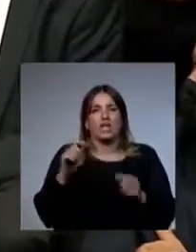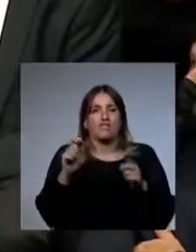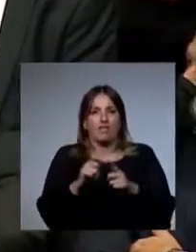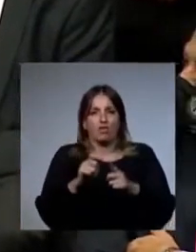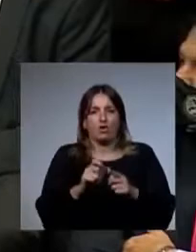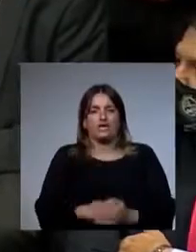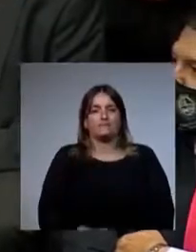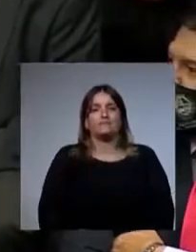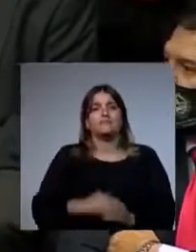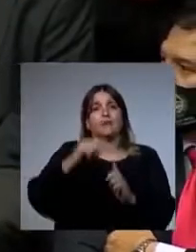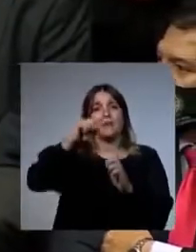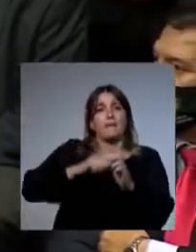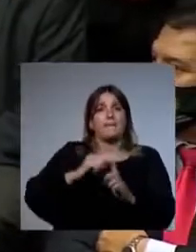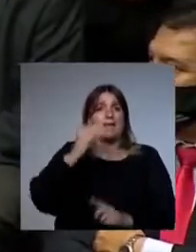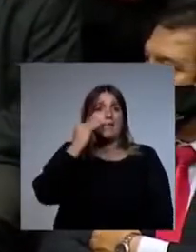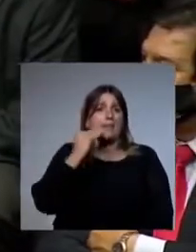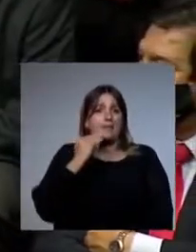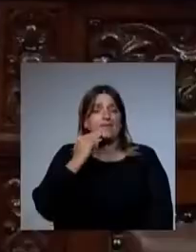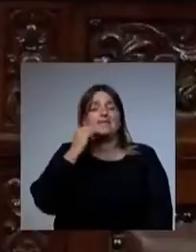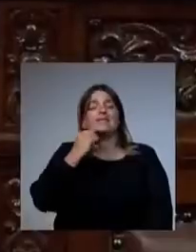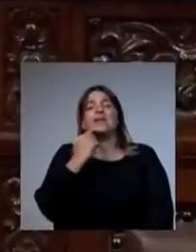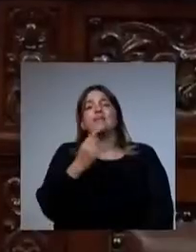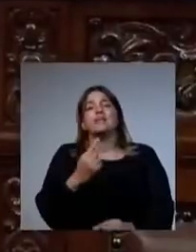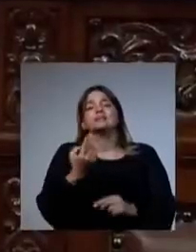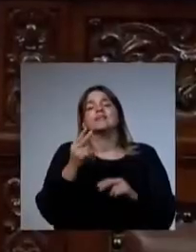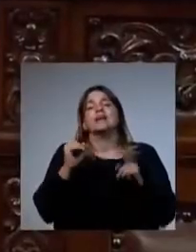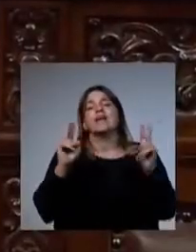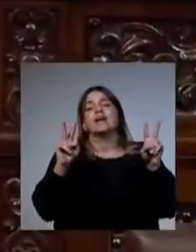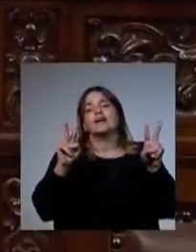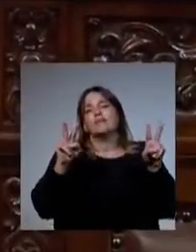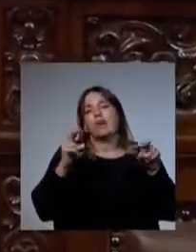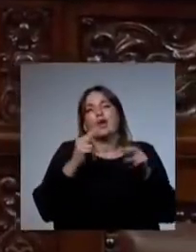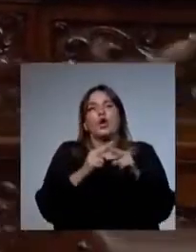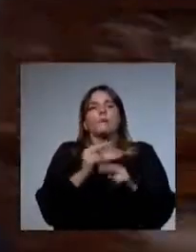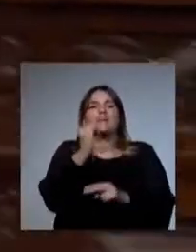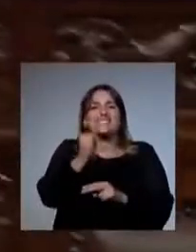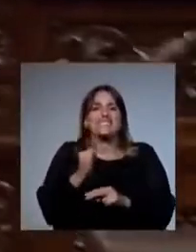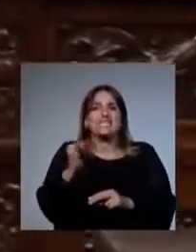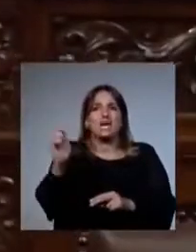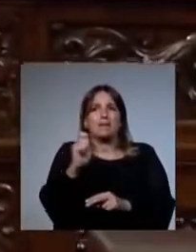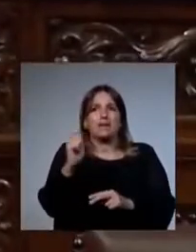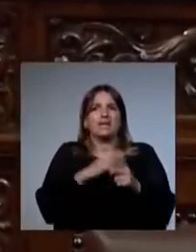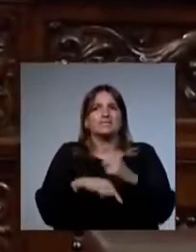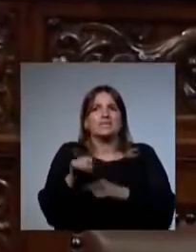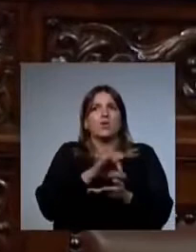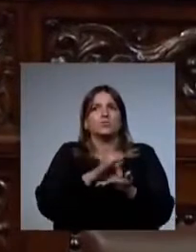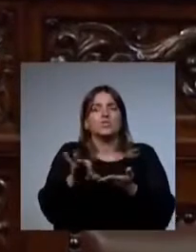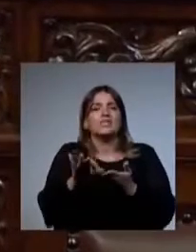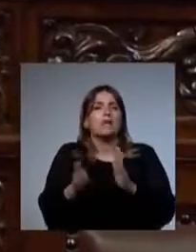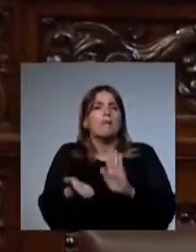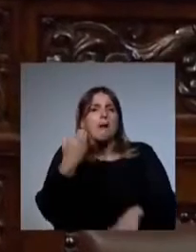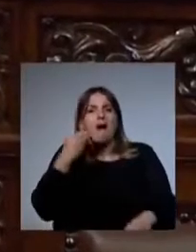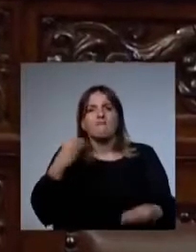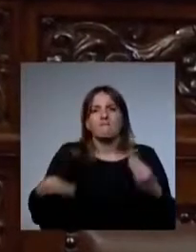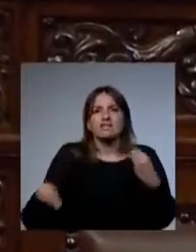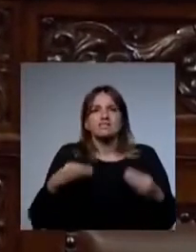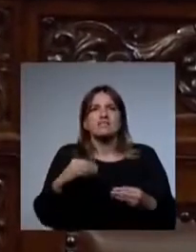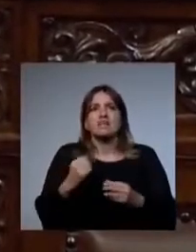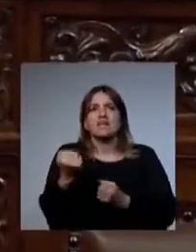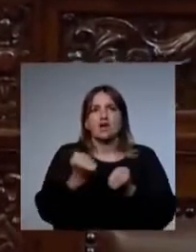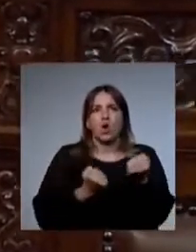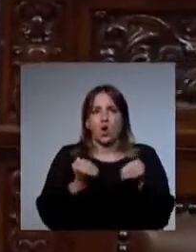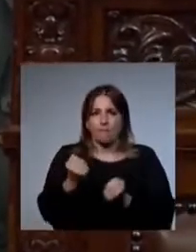En abril se largó el SIGA de emergencia, un sistema de garantías más flexible y